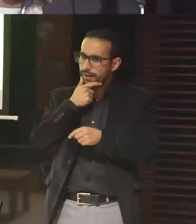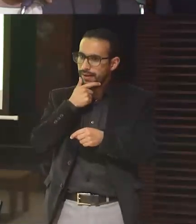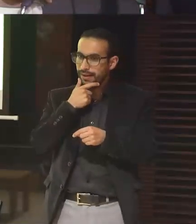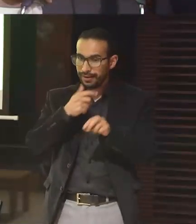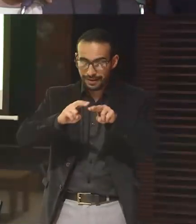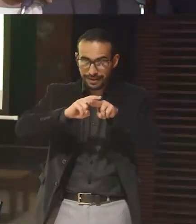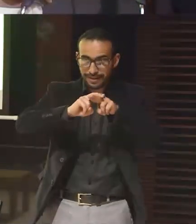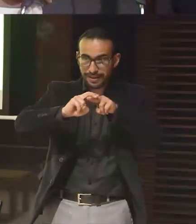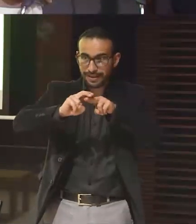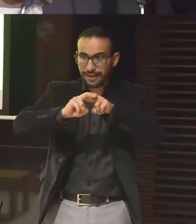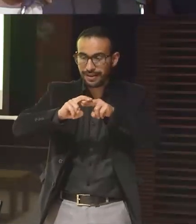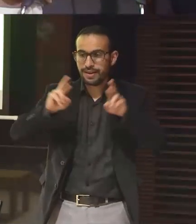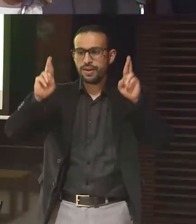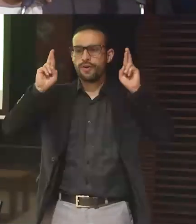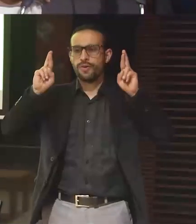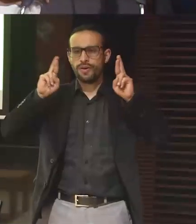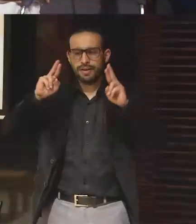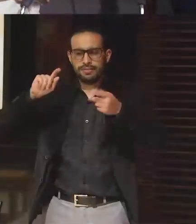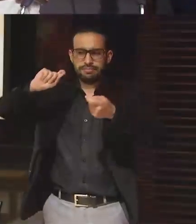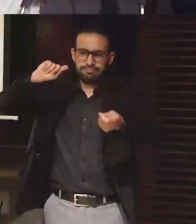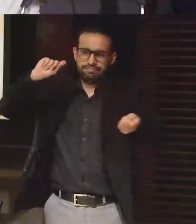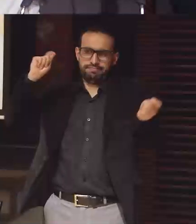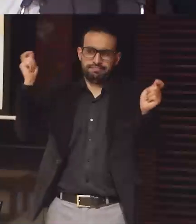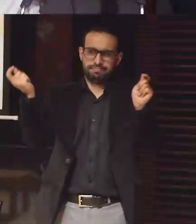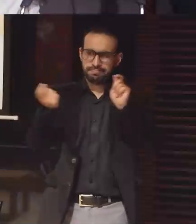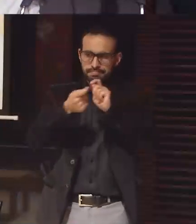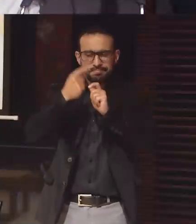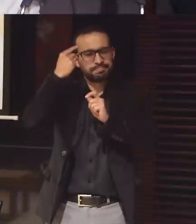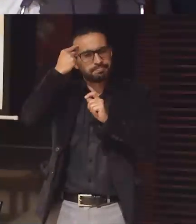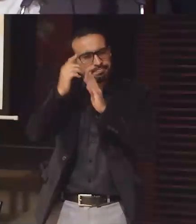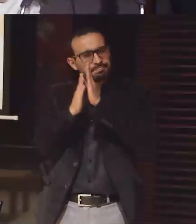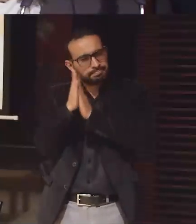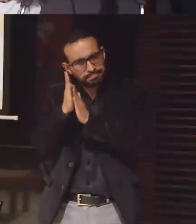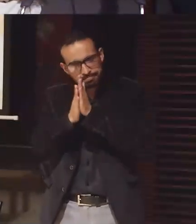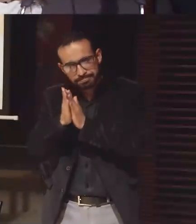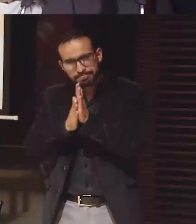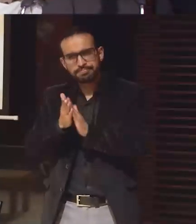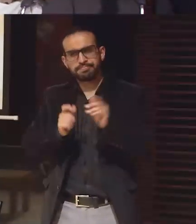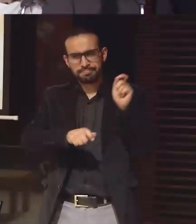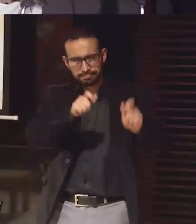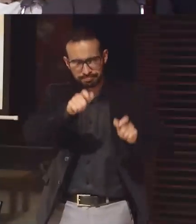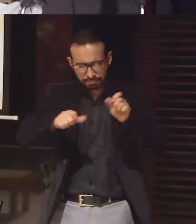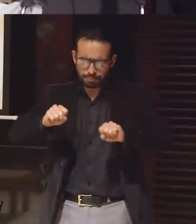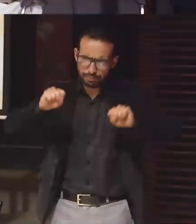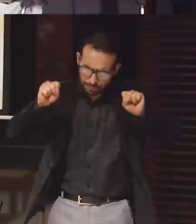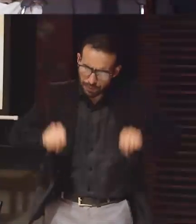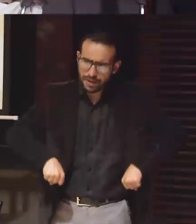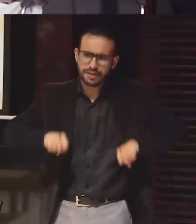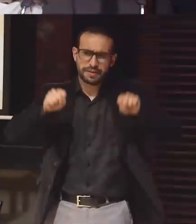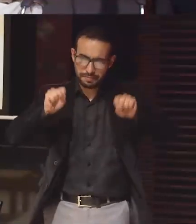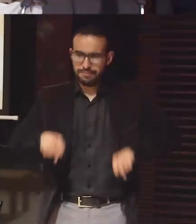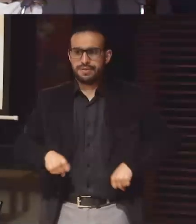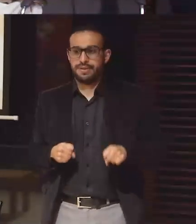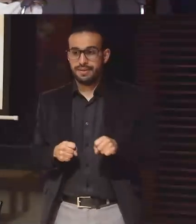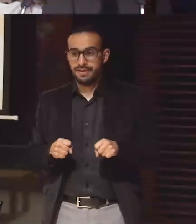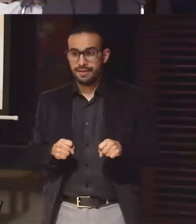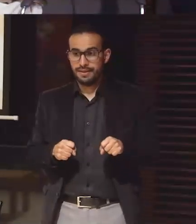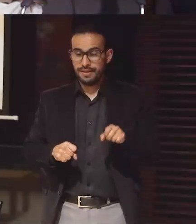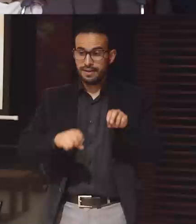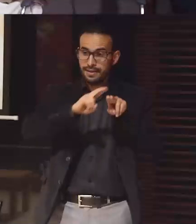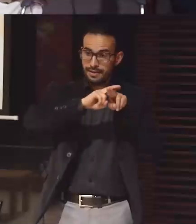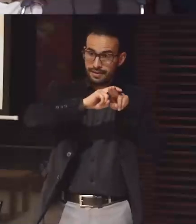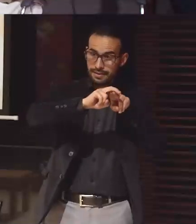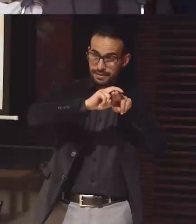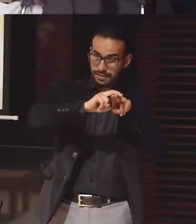una renovación de la esperanza de que sí somos capaces. El metro y Transmilenio siempre han